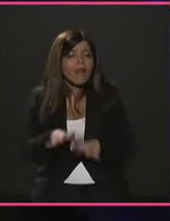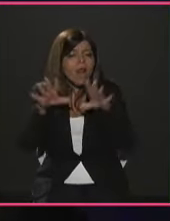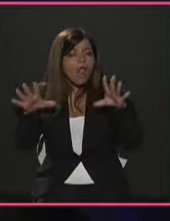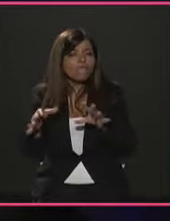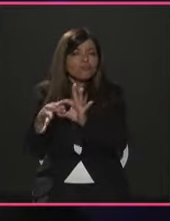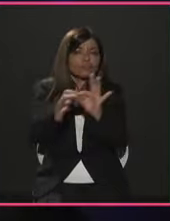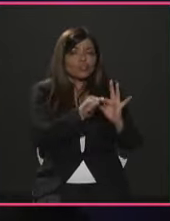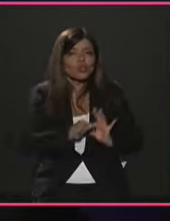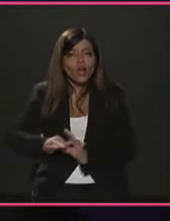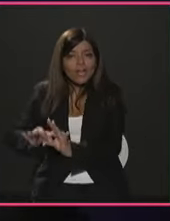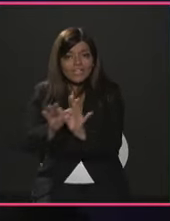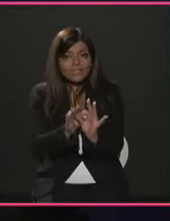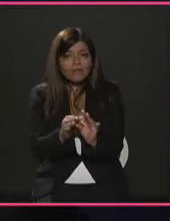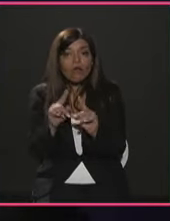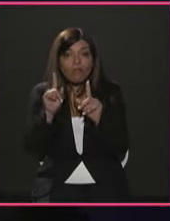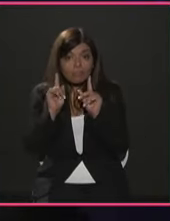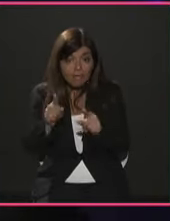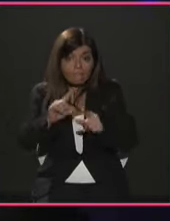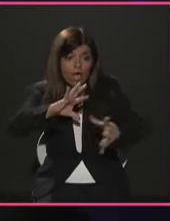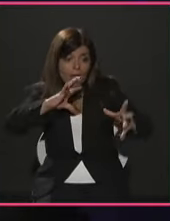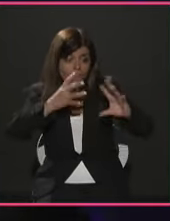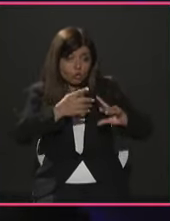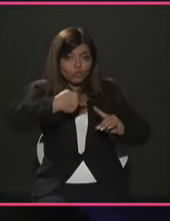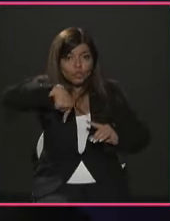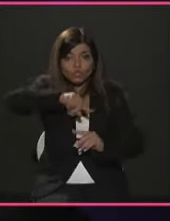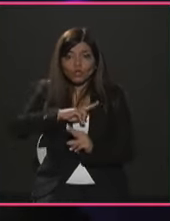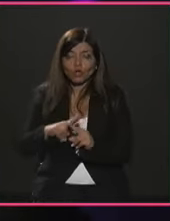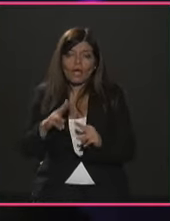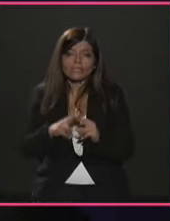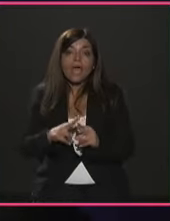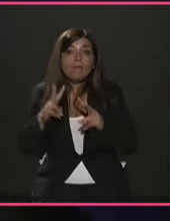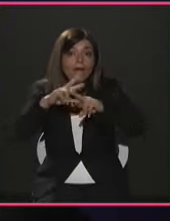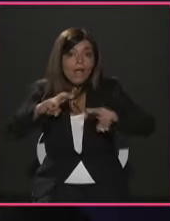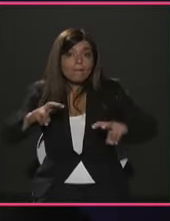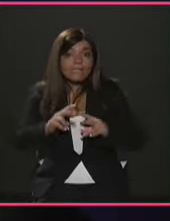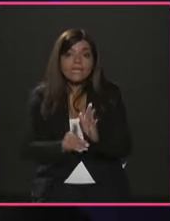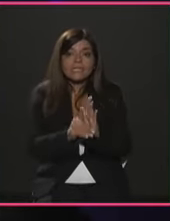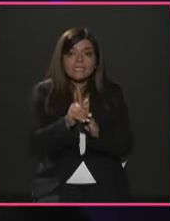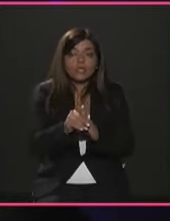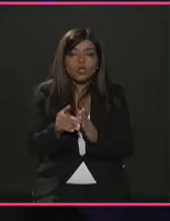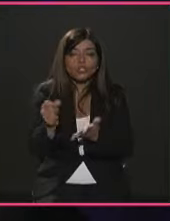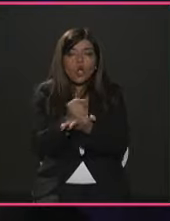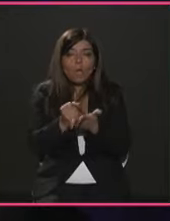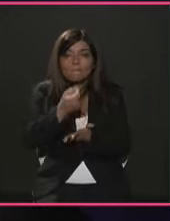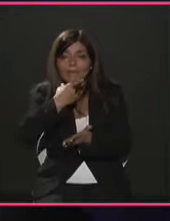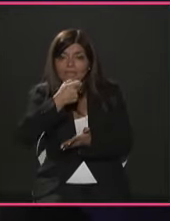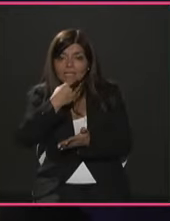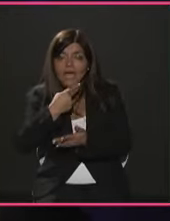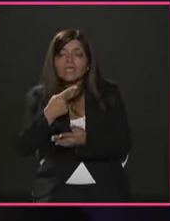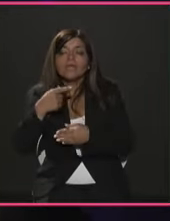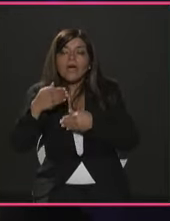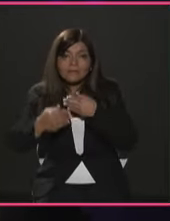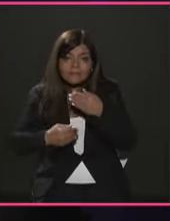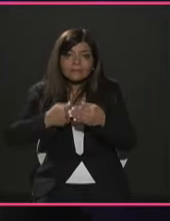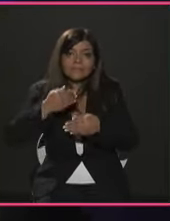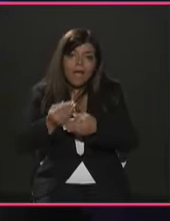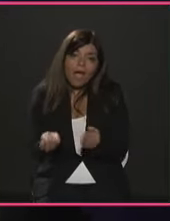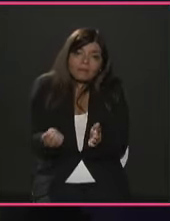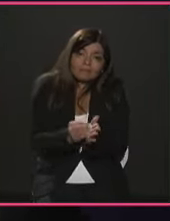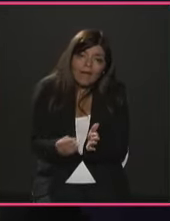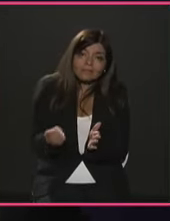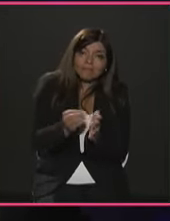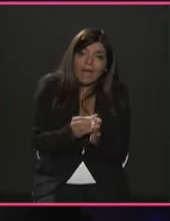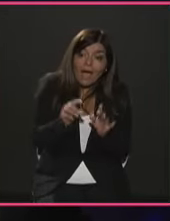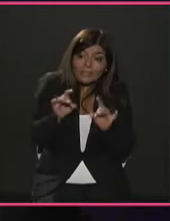colectivo que tenemos que hacer a nivel mundial para que justamente la investigación y desarrollo de medicamentos sea cada vez más el